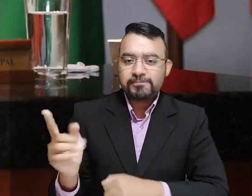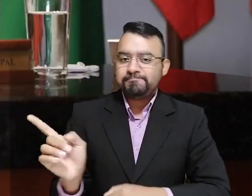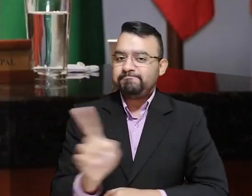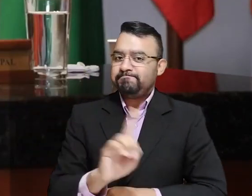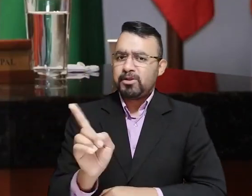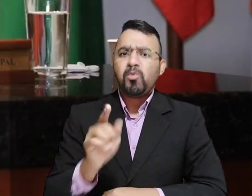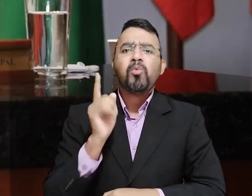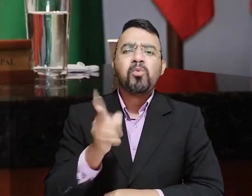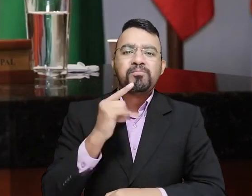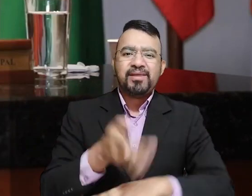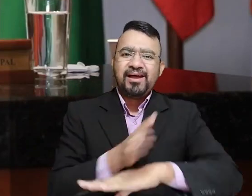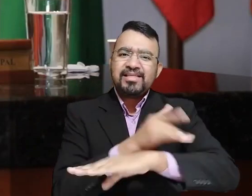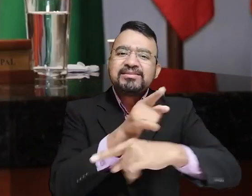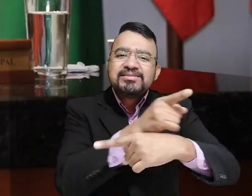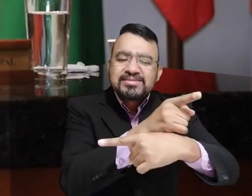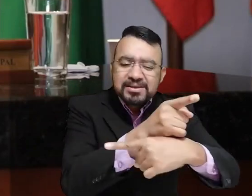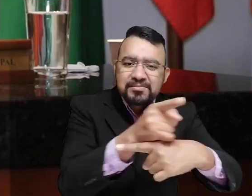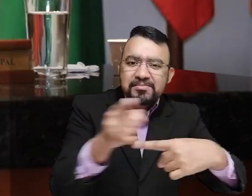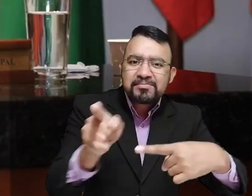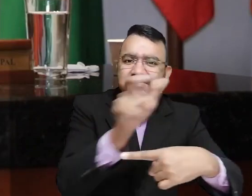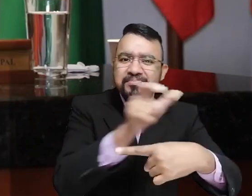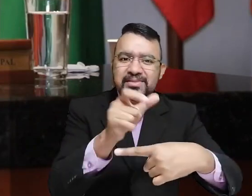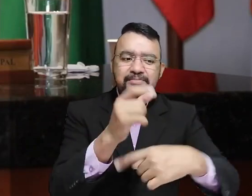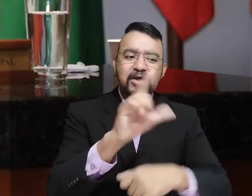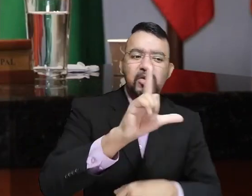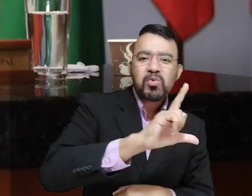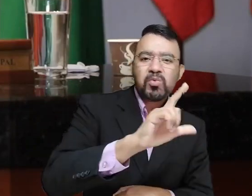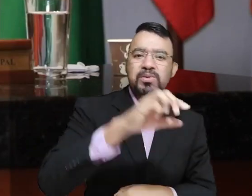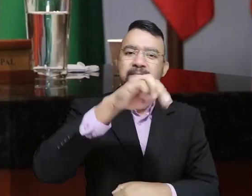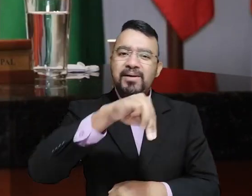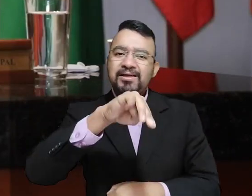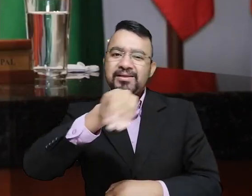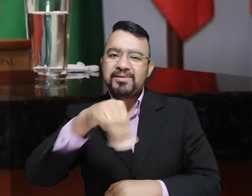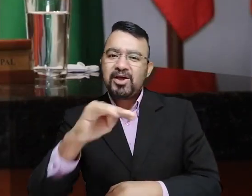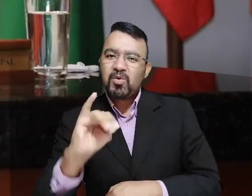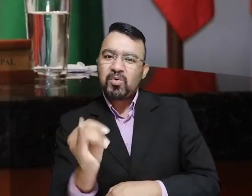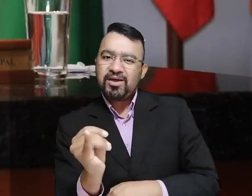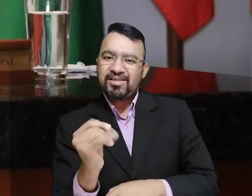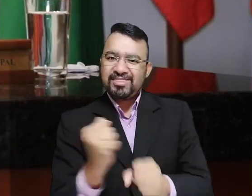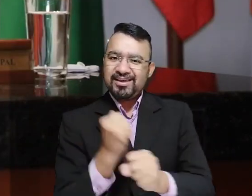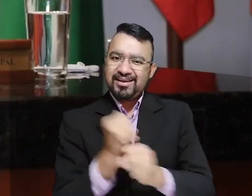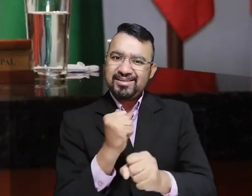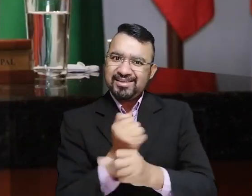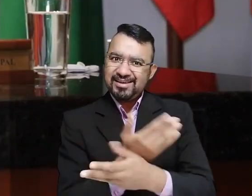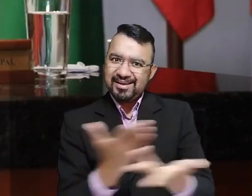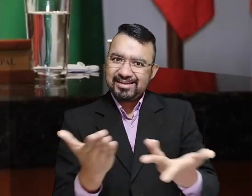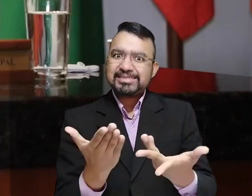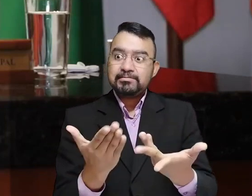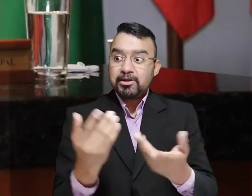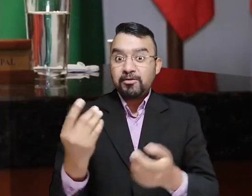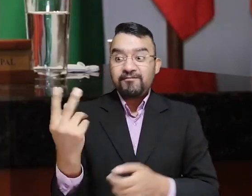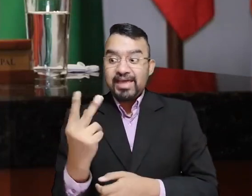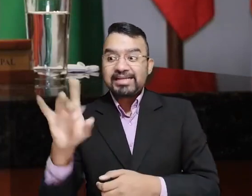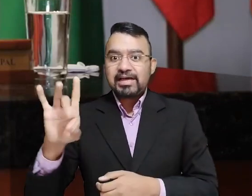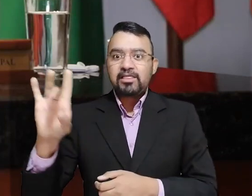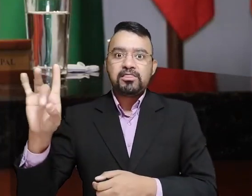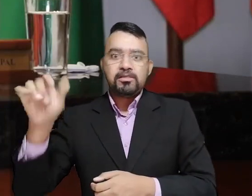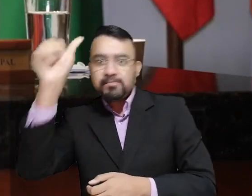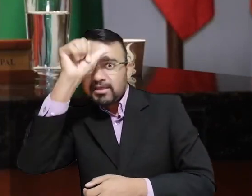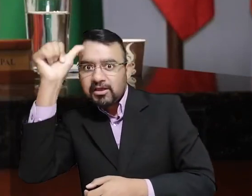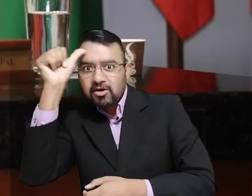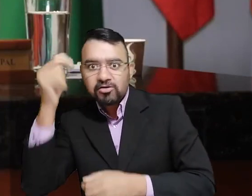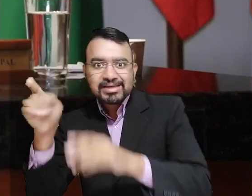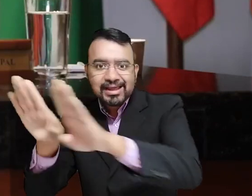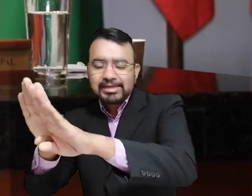de ingresos y de ventas durante la semana de lunes a jueves. Por eso, sin ser